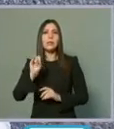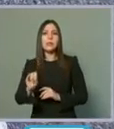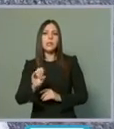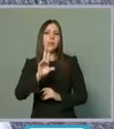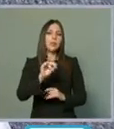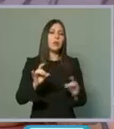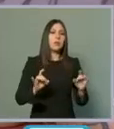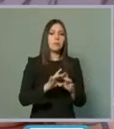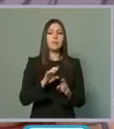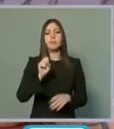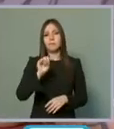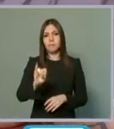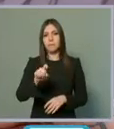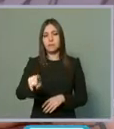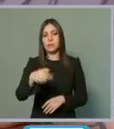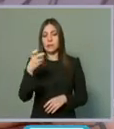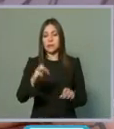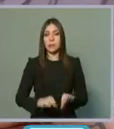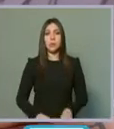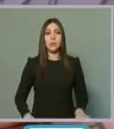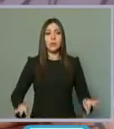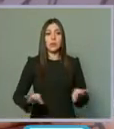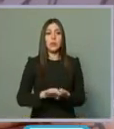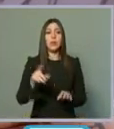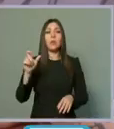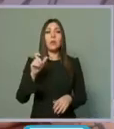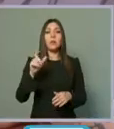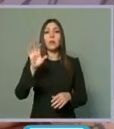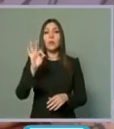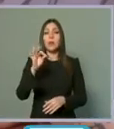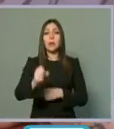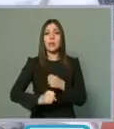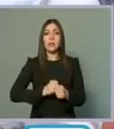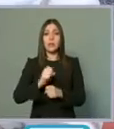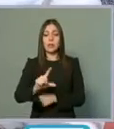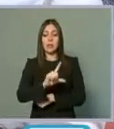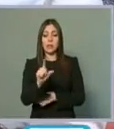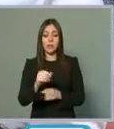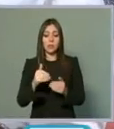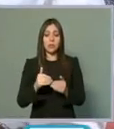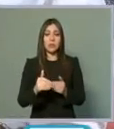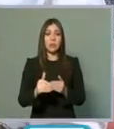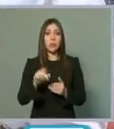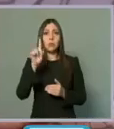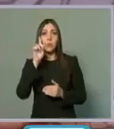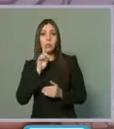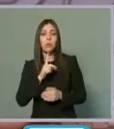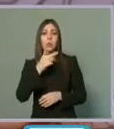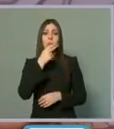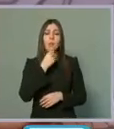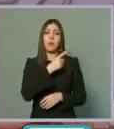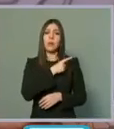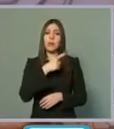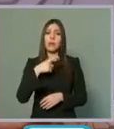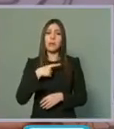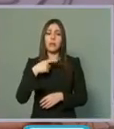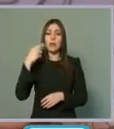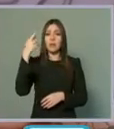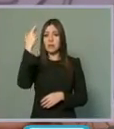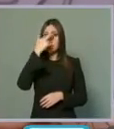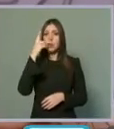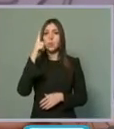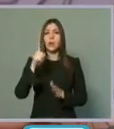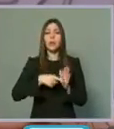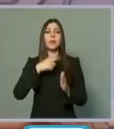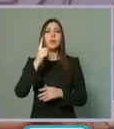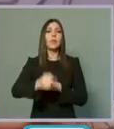súper importante que yo pienso que a partir de los 40 años, tanto hombres como mujeres, deben de hacerse por lo menos un chequeo anual